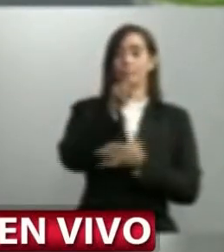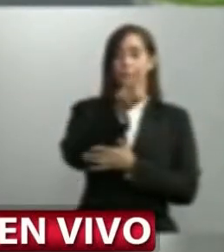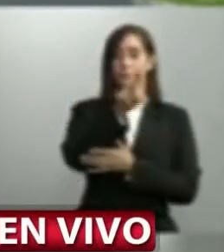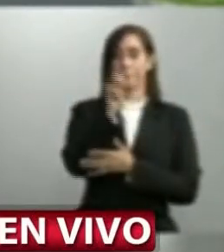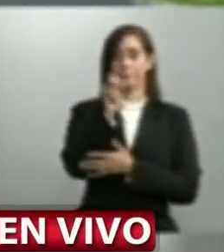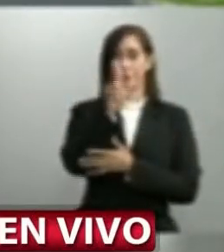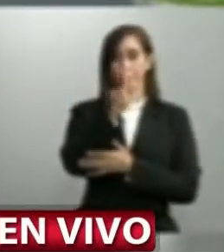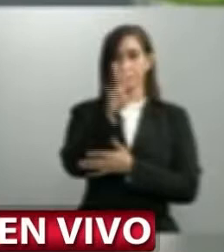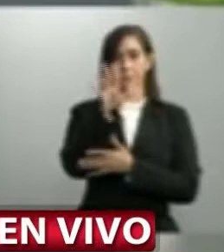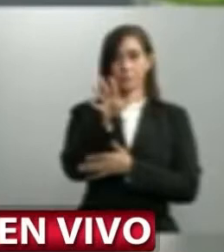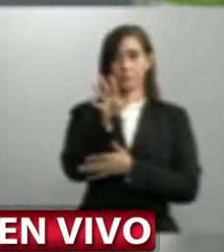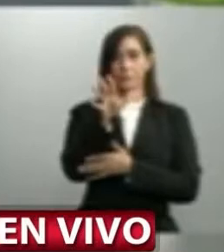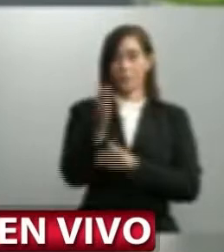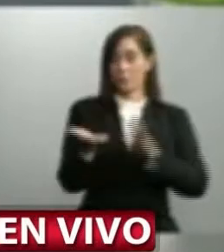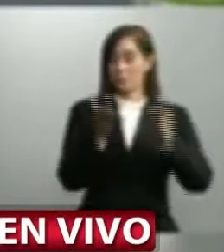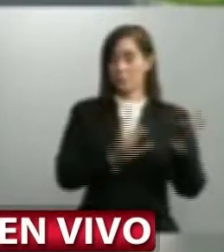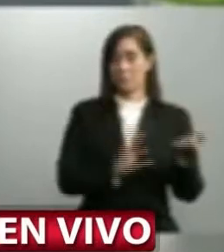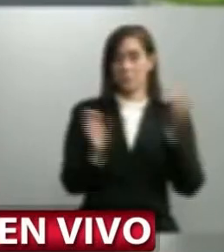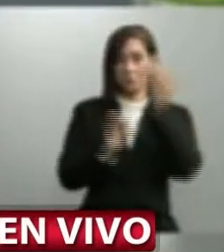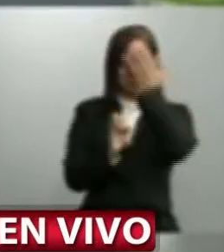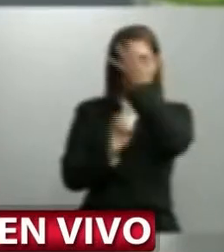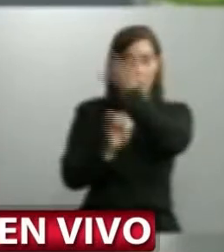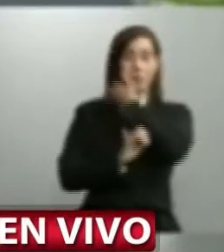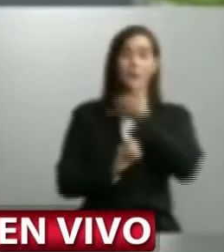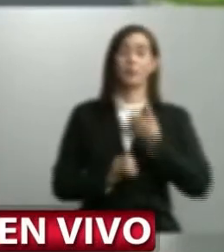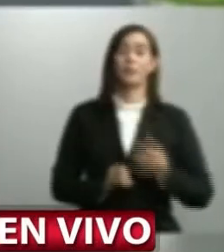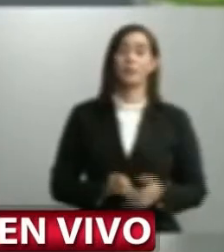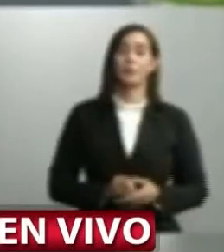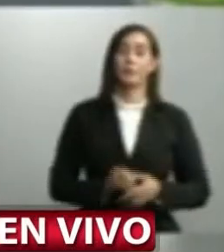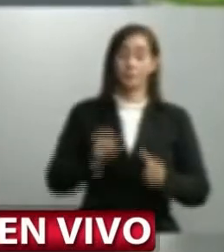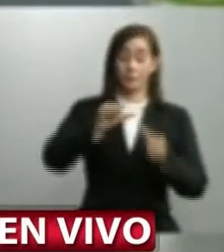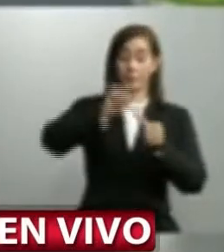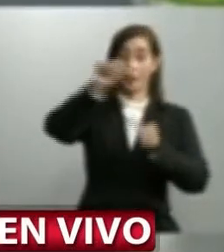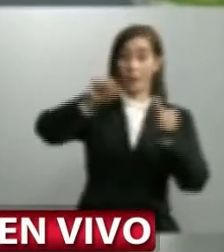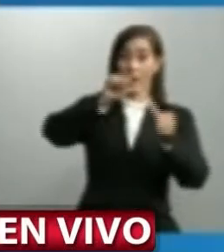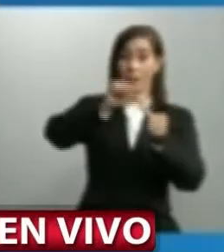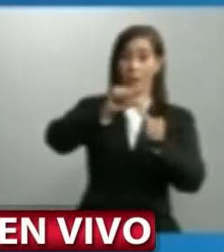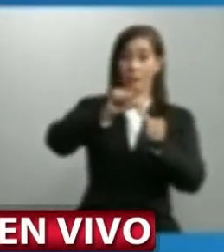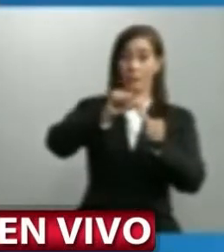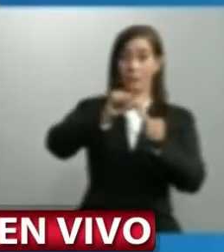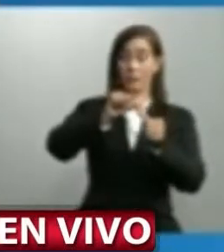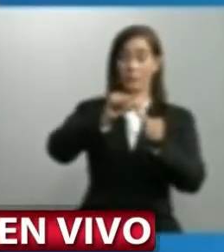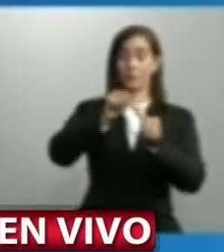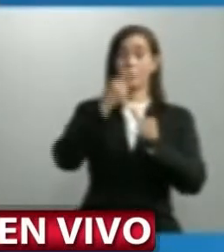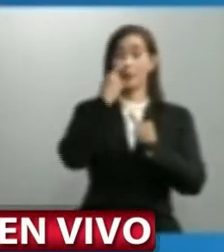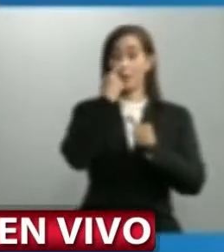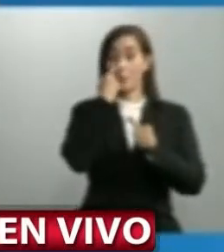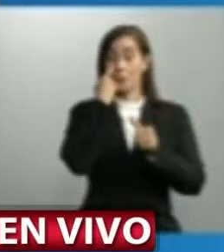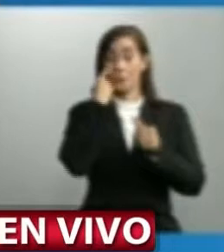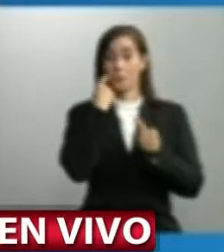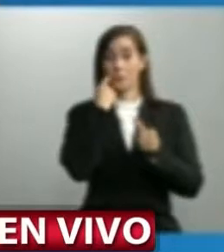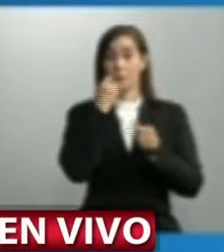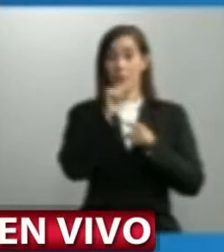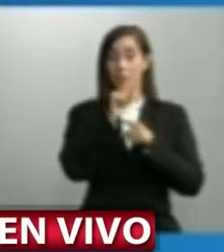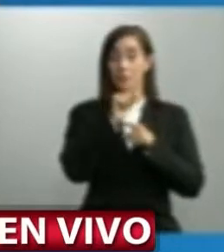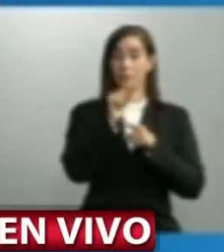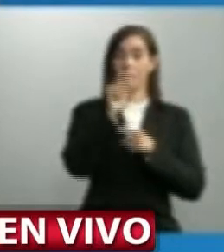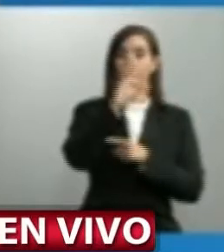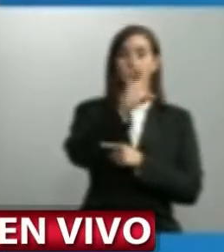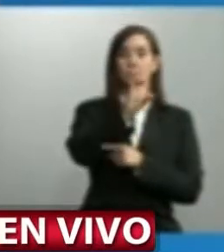2.135, con cero fallecimiento. Asua, número de pruebas realizadas,